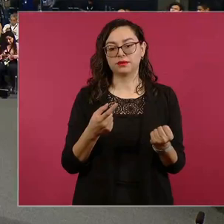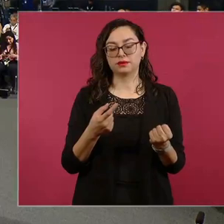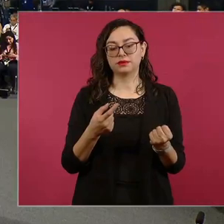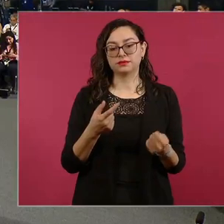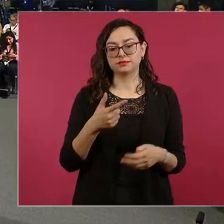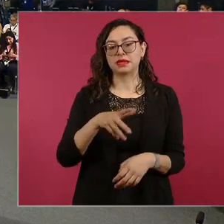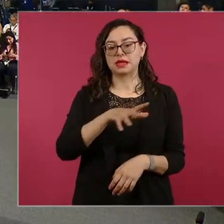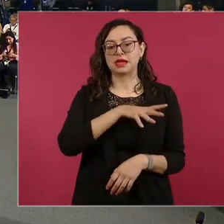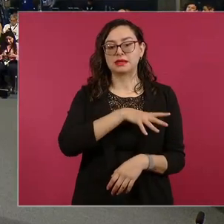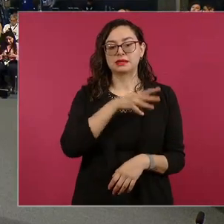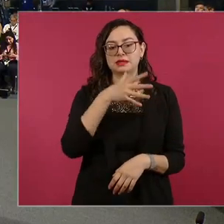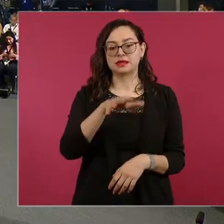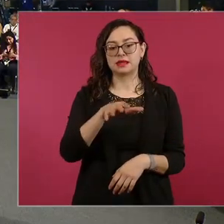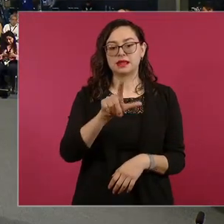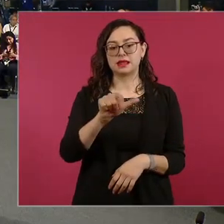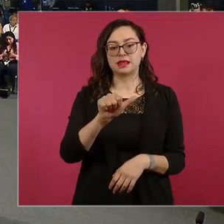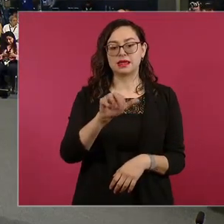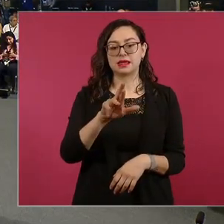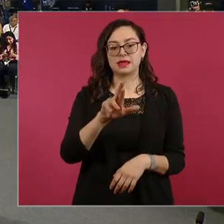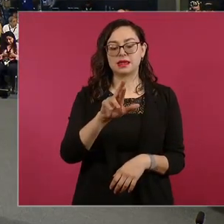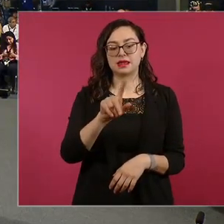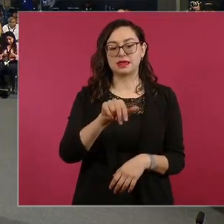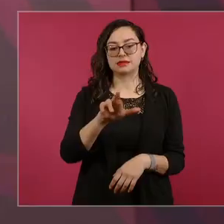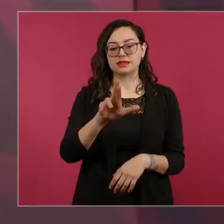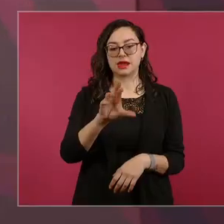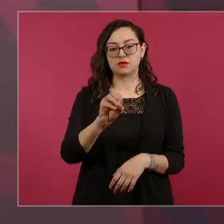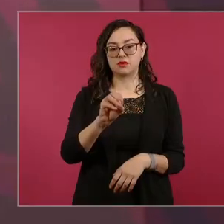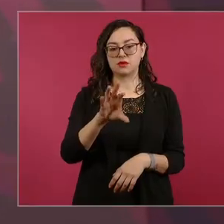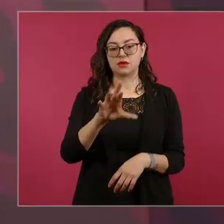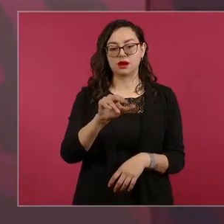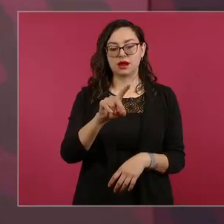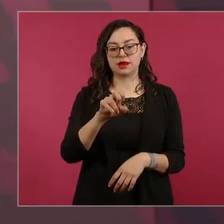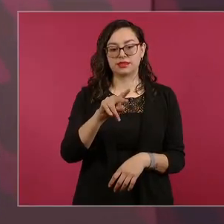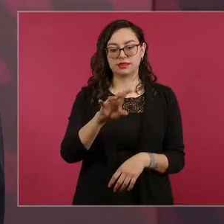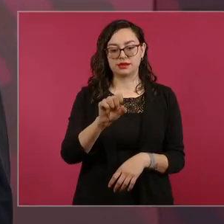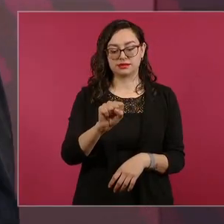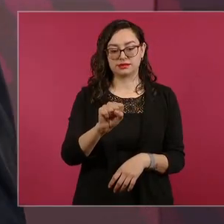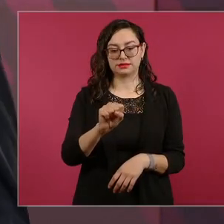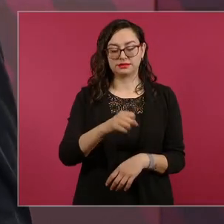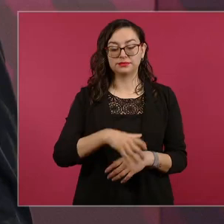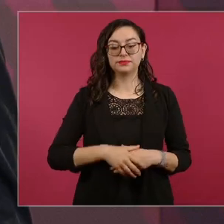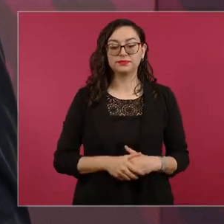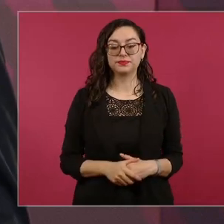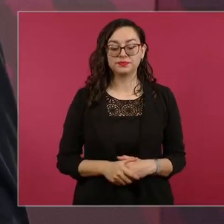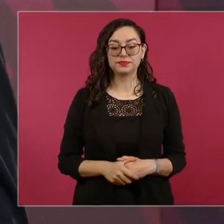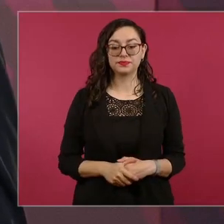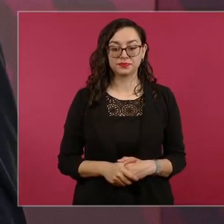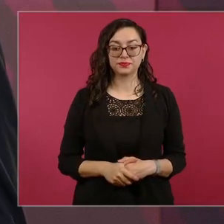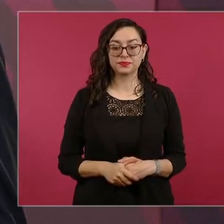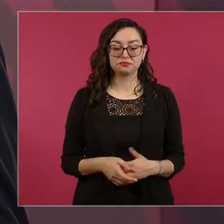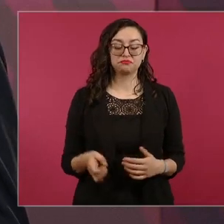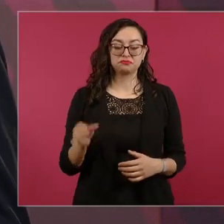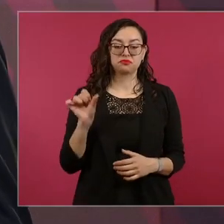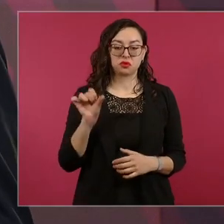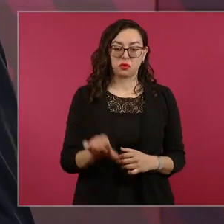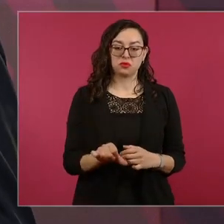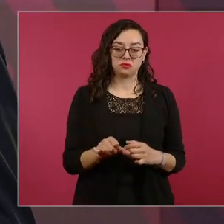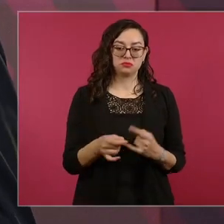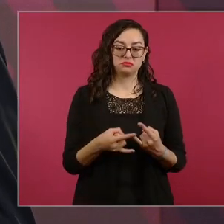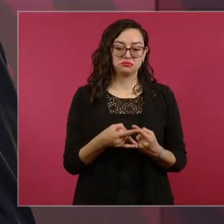Entonces, ya nada más nos queda hablar del general Cárdenas,